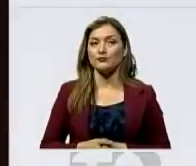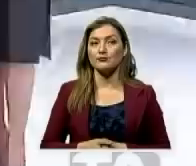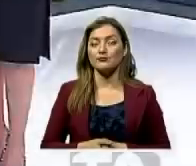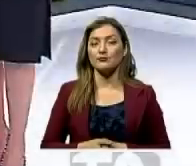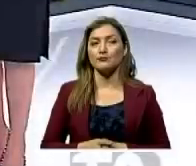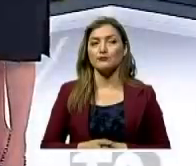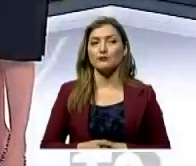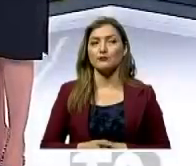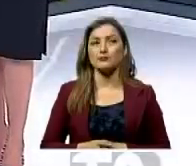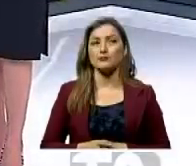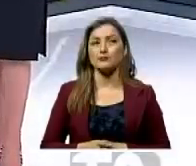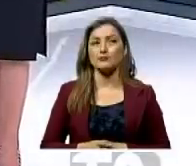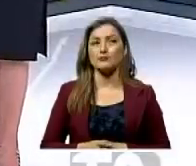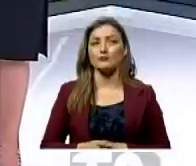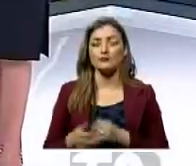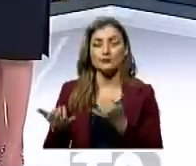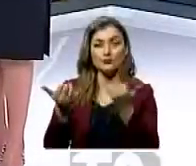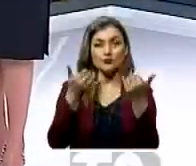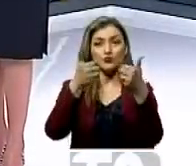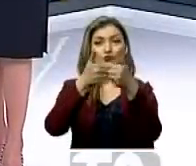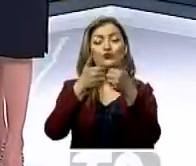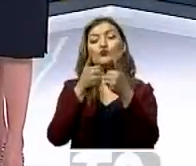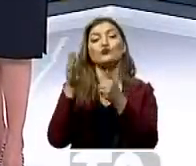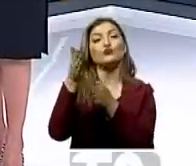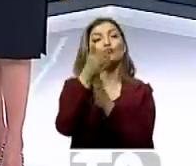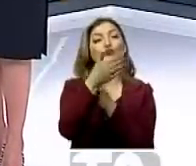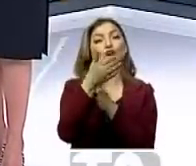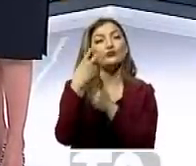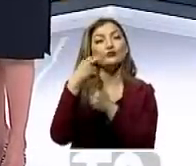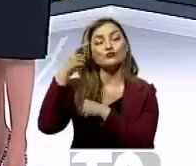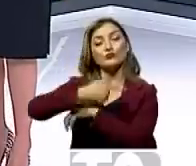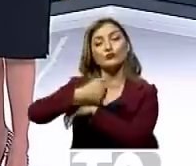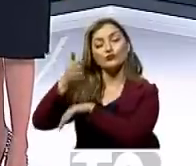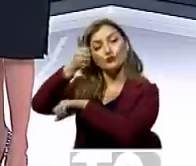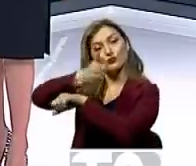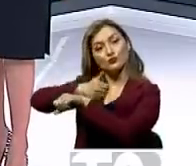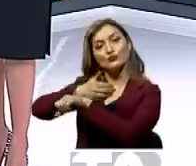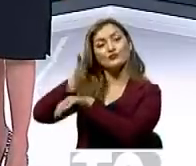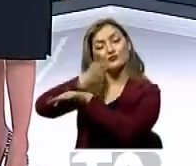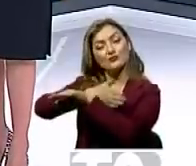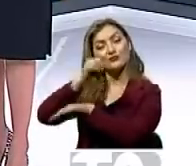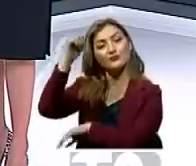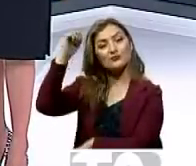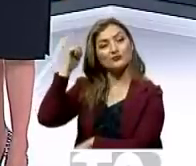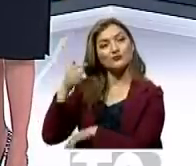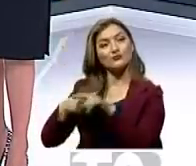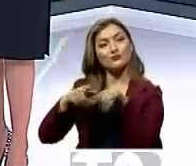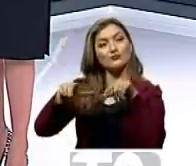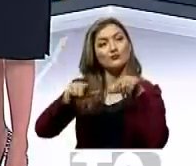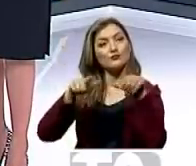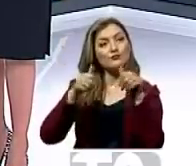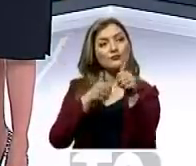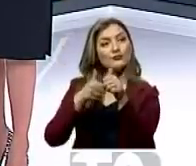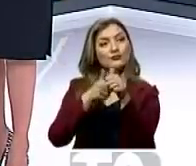bueno nosotros tenemos a nuestros equipos desplegados como ustedes lo vieron desde el día de ayer cubriendo los distintos puntos del país para darle seguimiento a